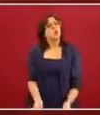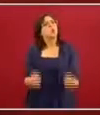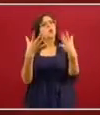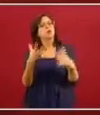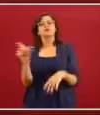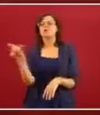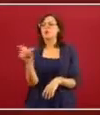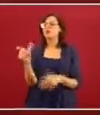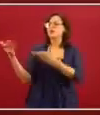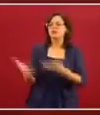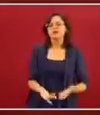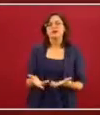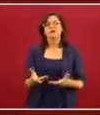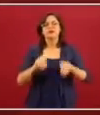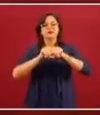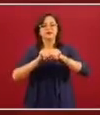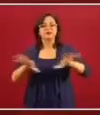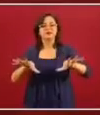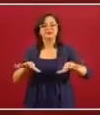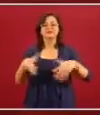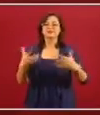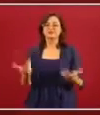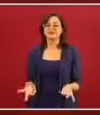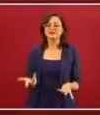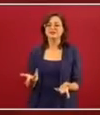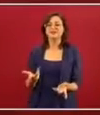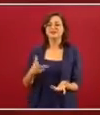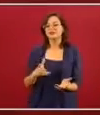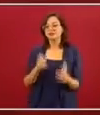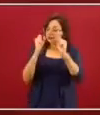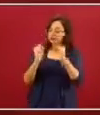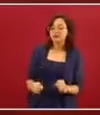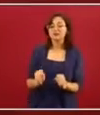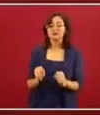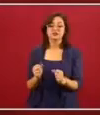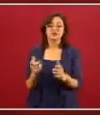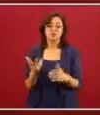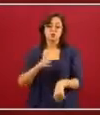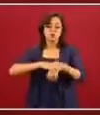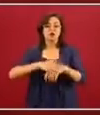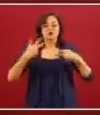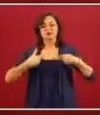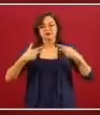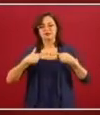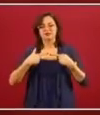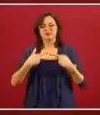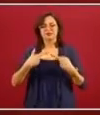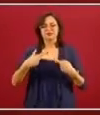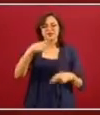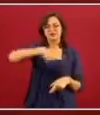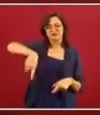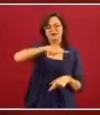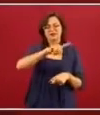van a llegar y se van a empezar a distribuir? Y si con esto se va a garantizar, digamos, proteger a los pacientes.